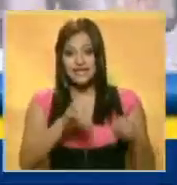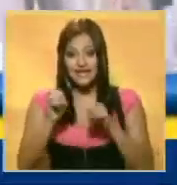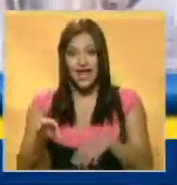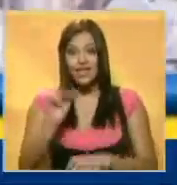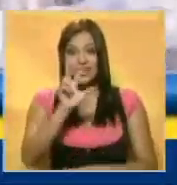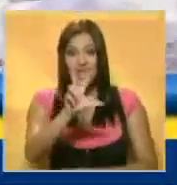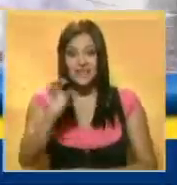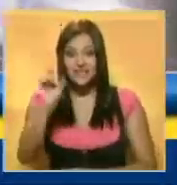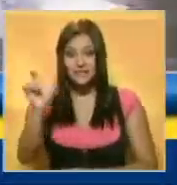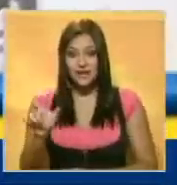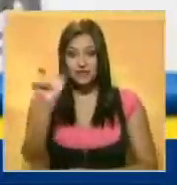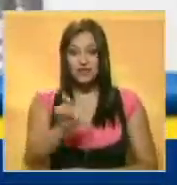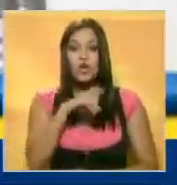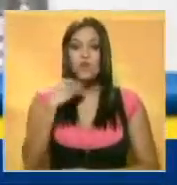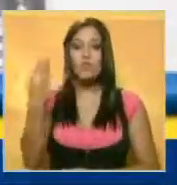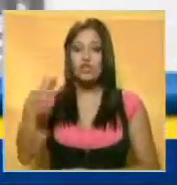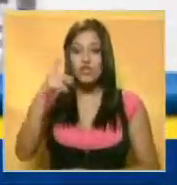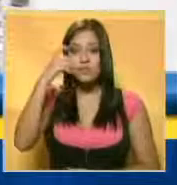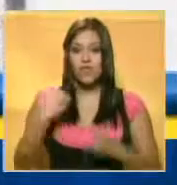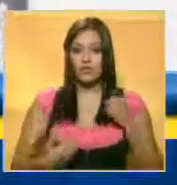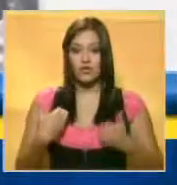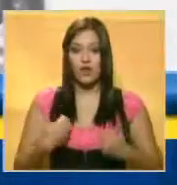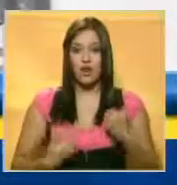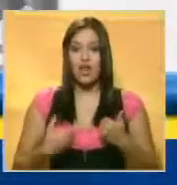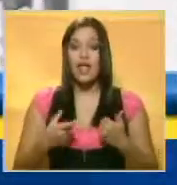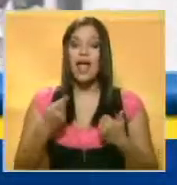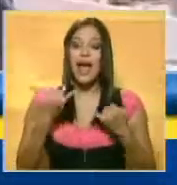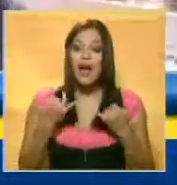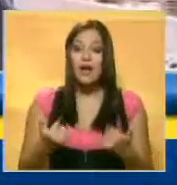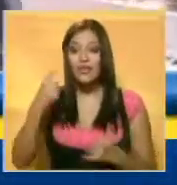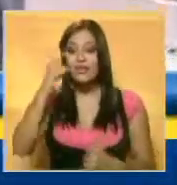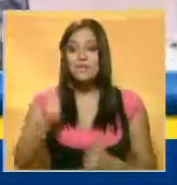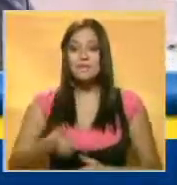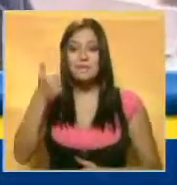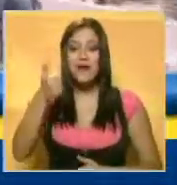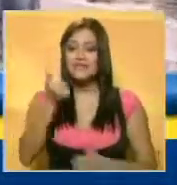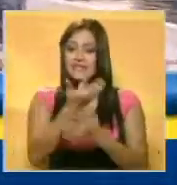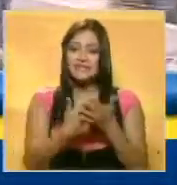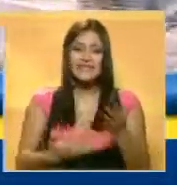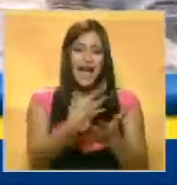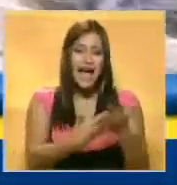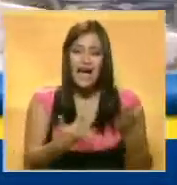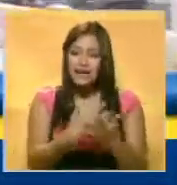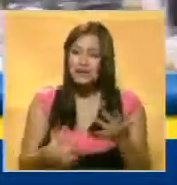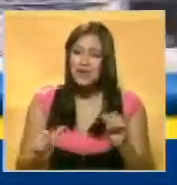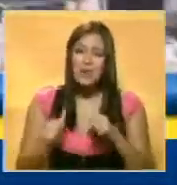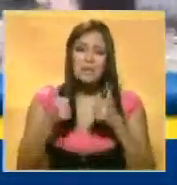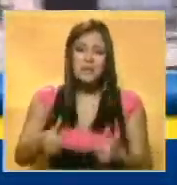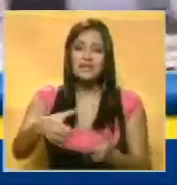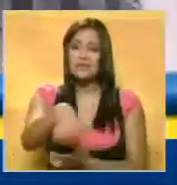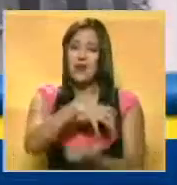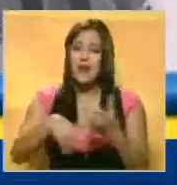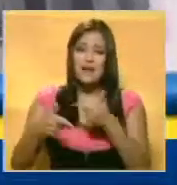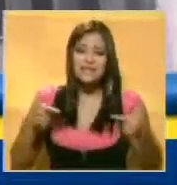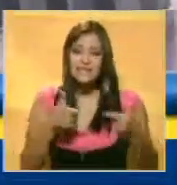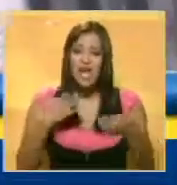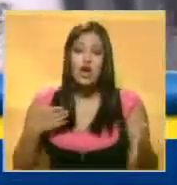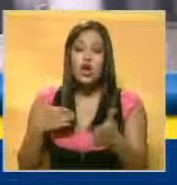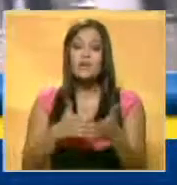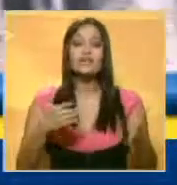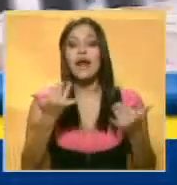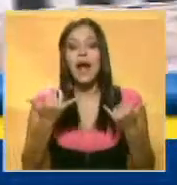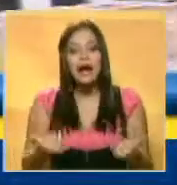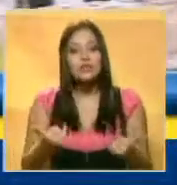más de 300 personas murieron el miércoles convirtiéndose en el día más sangriento desde el inicio de la revuelta contra el régimen de